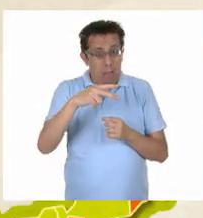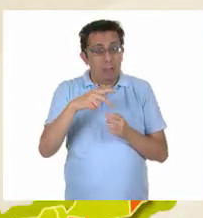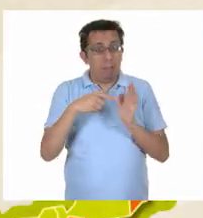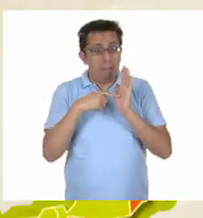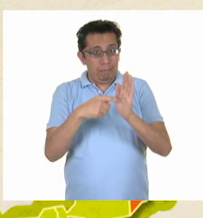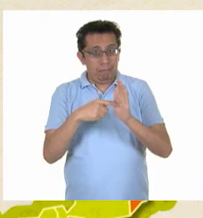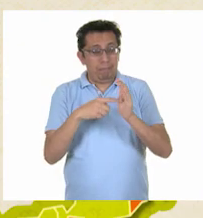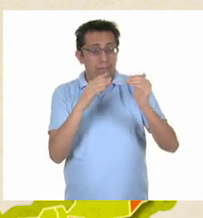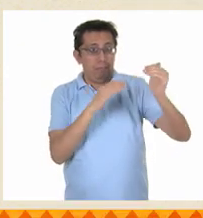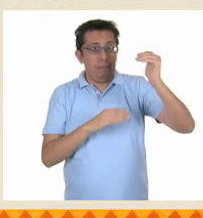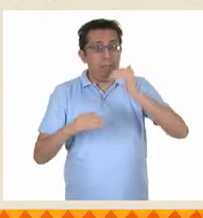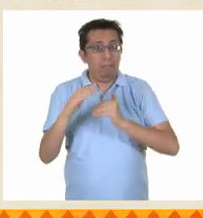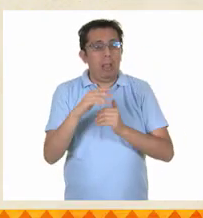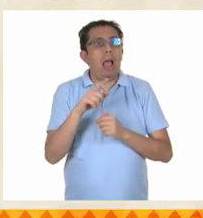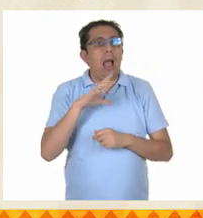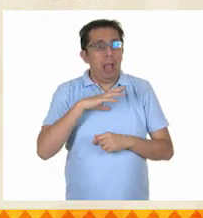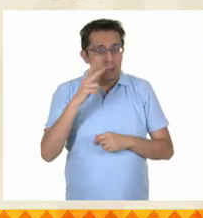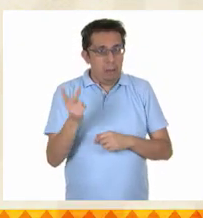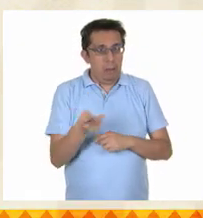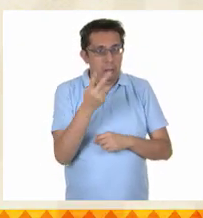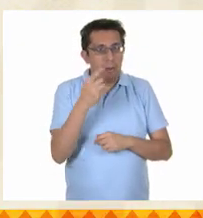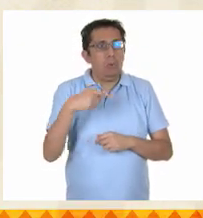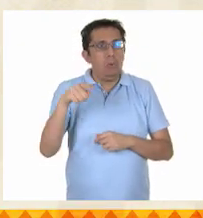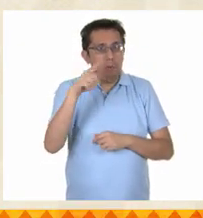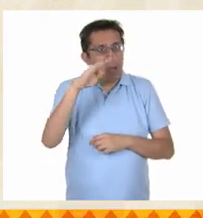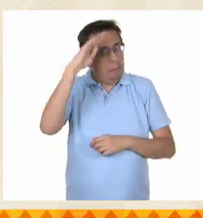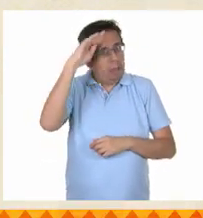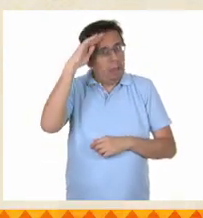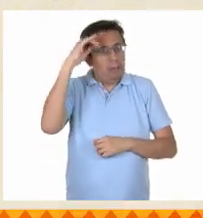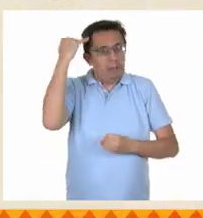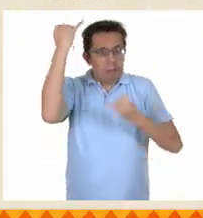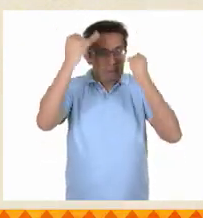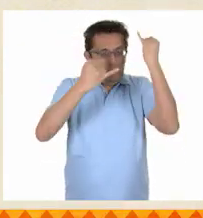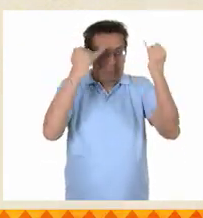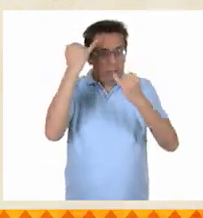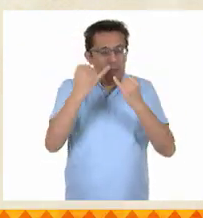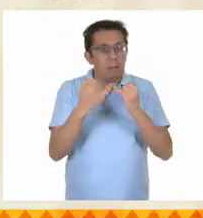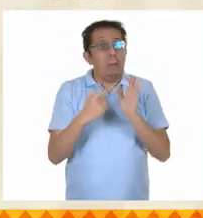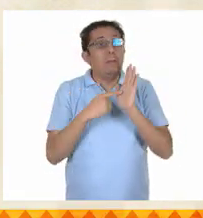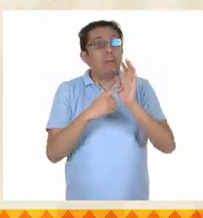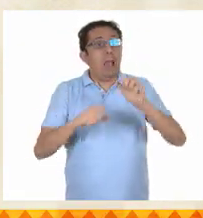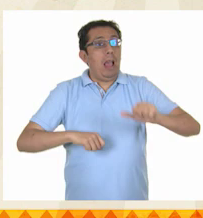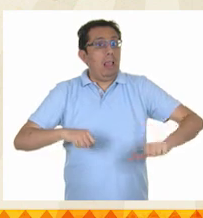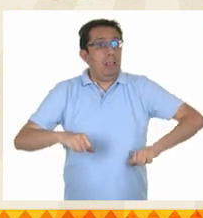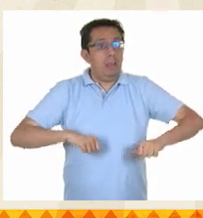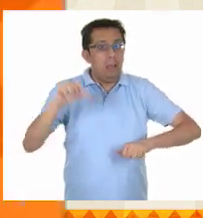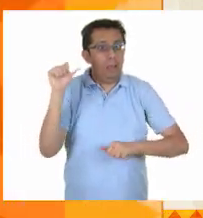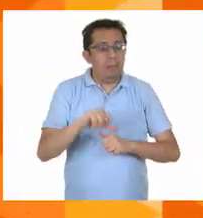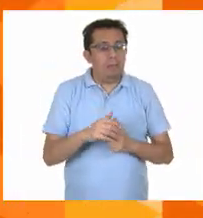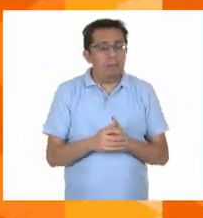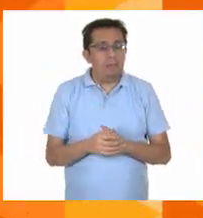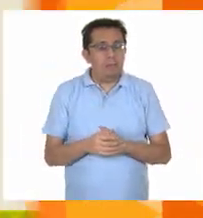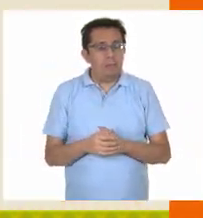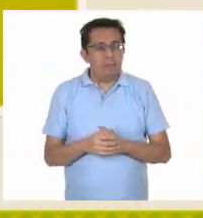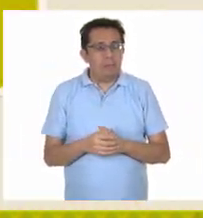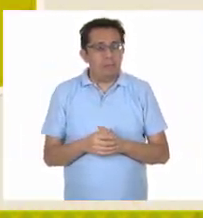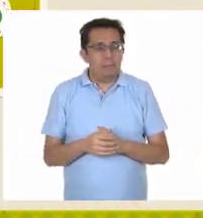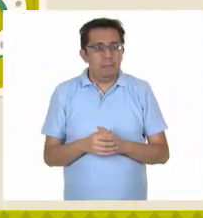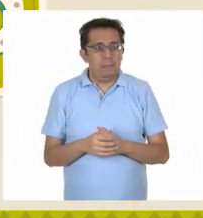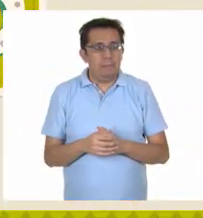van con la trivia? Para que no dejen de usar su creatividad, vayamos a ver la actividad del día de hoy.